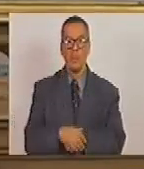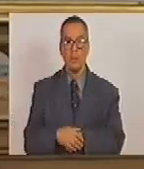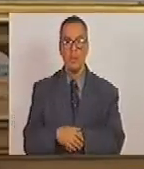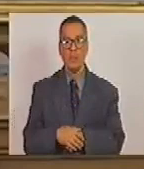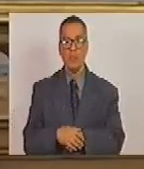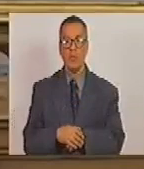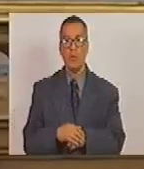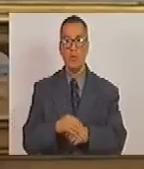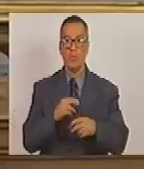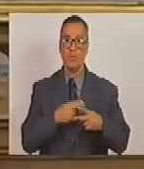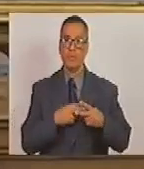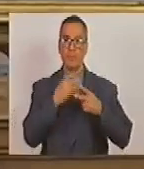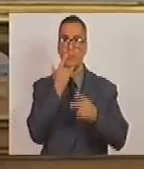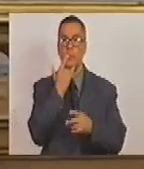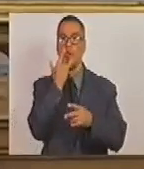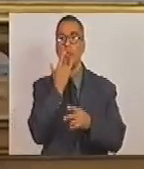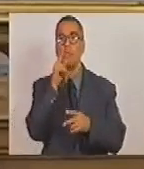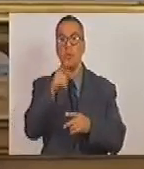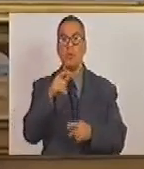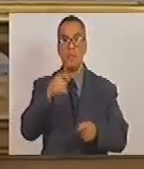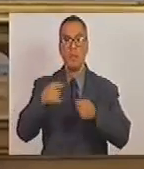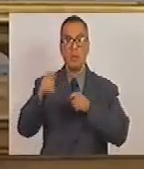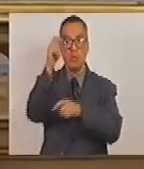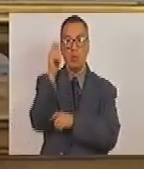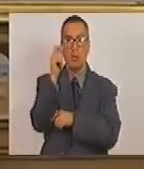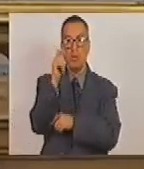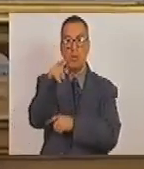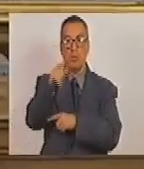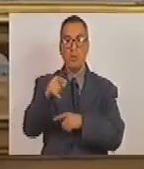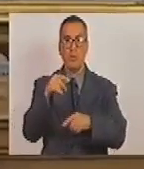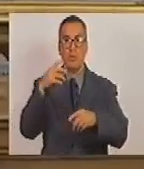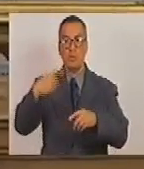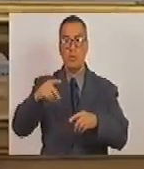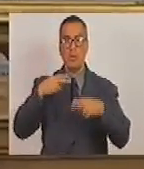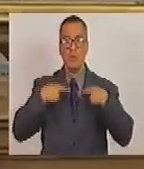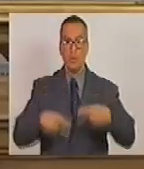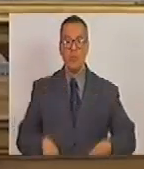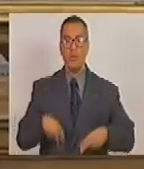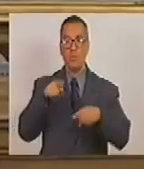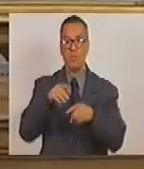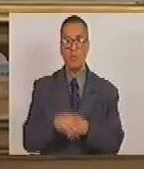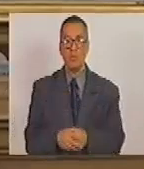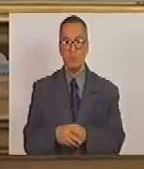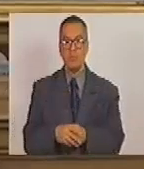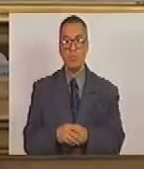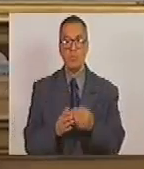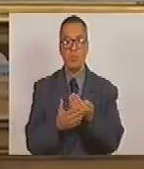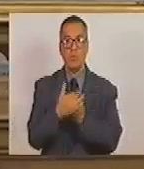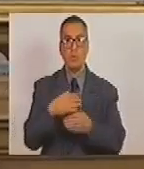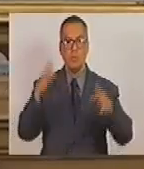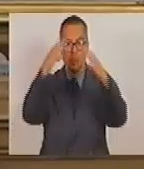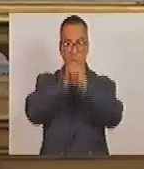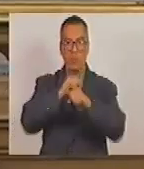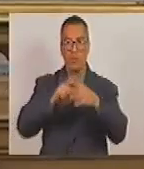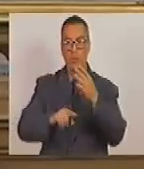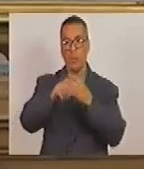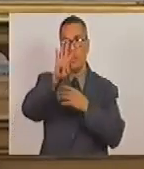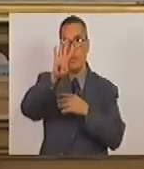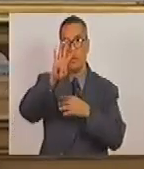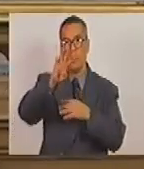al valiente diputado y activista de los derechos humanos en la oscura noche de la Cuarta